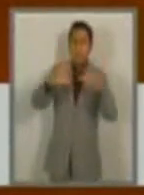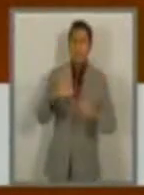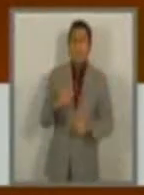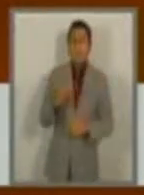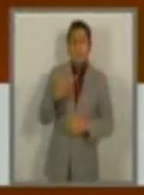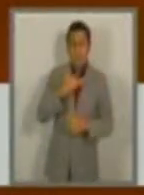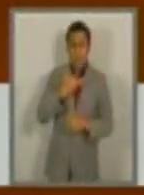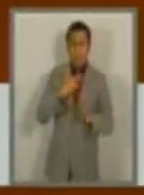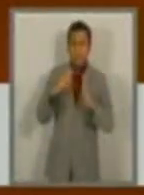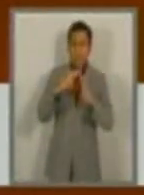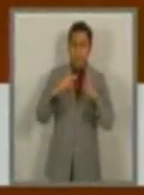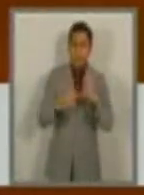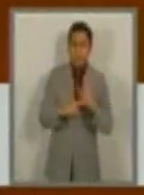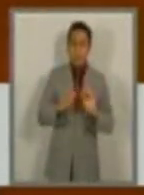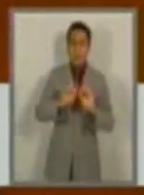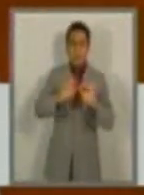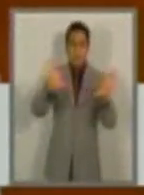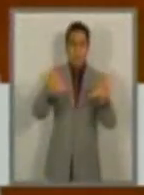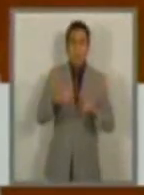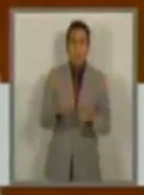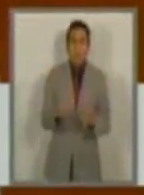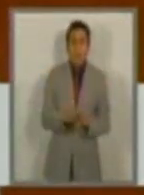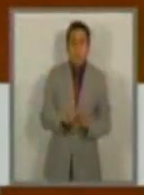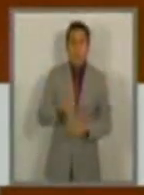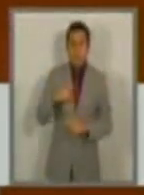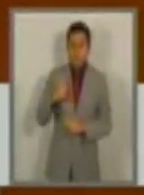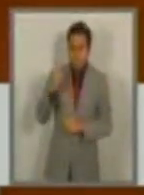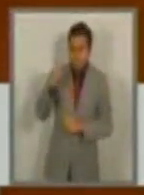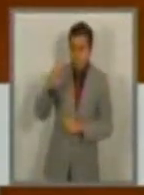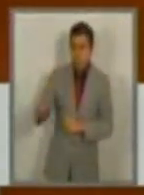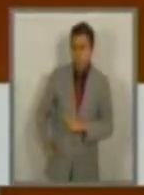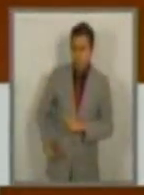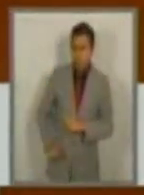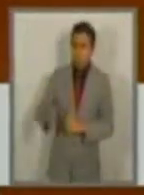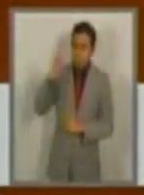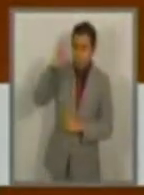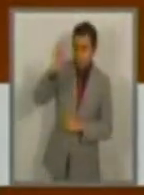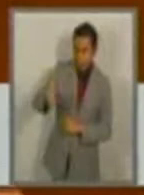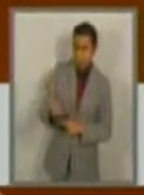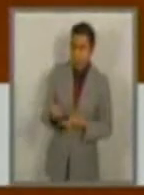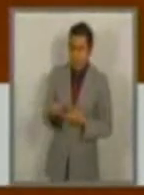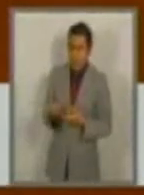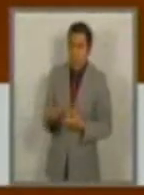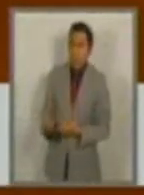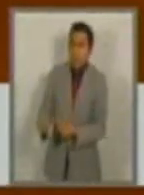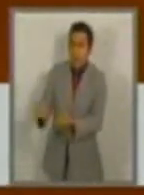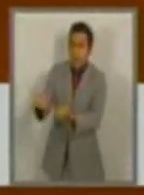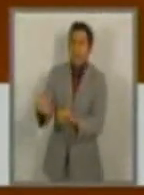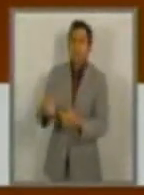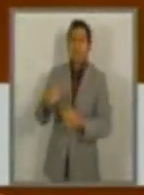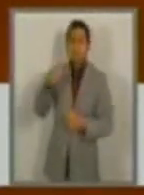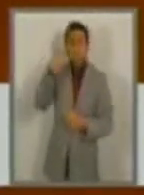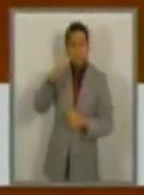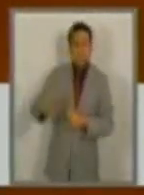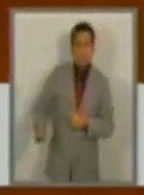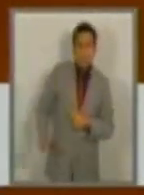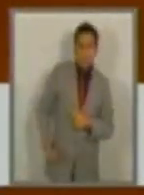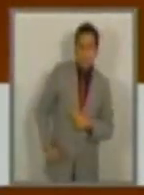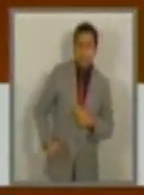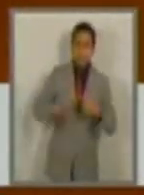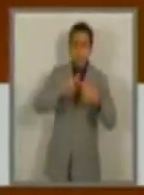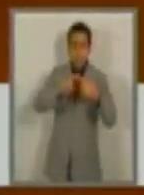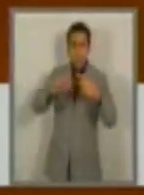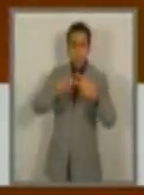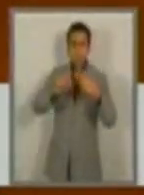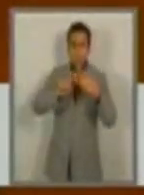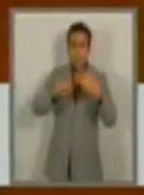claras y transparentes sobre la asignación del gasto de comunicación de los 3 órdenes de gobierno y de los